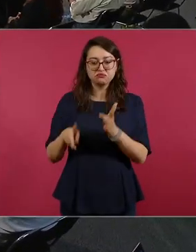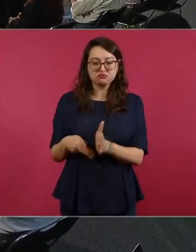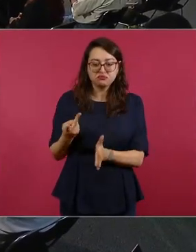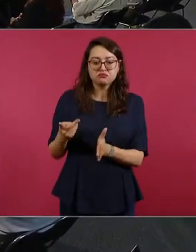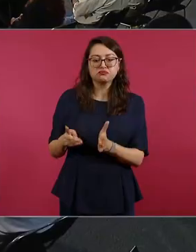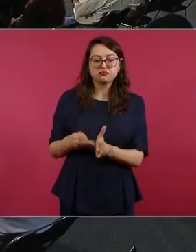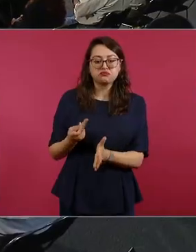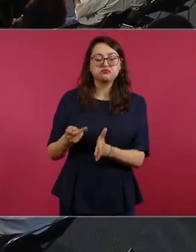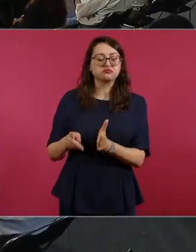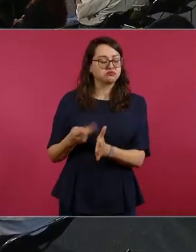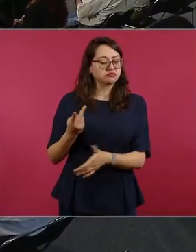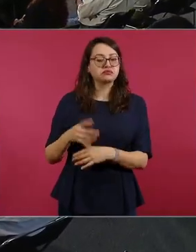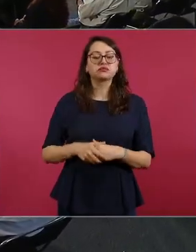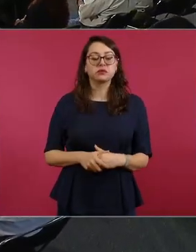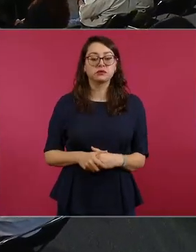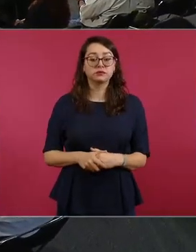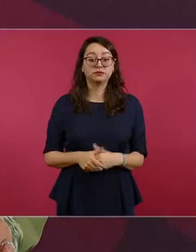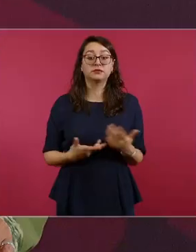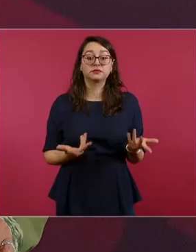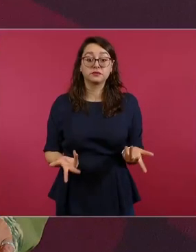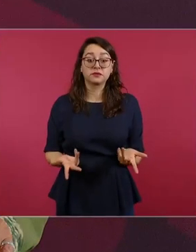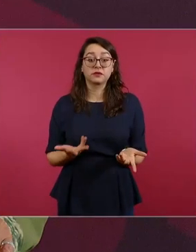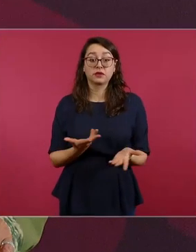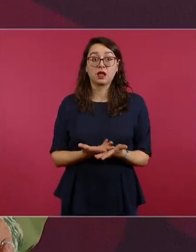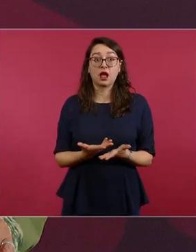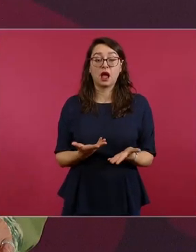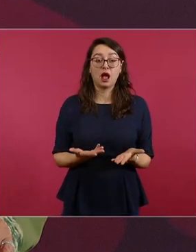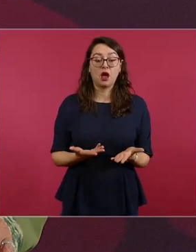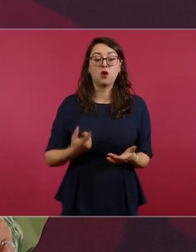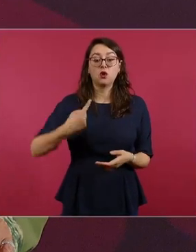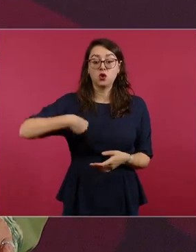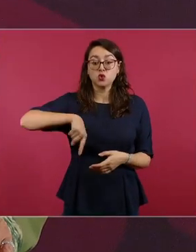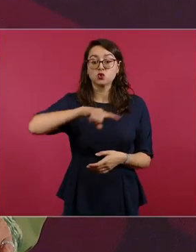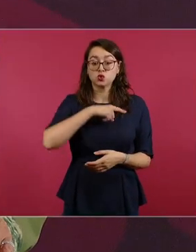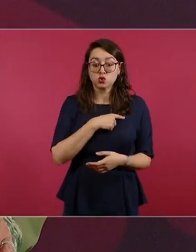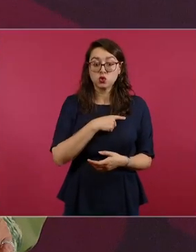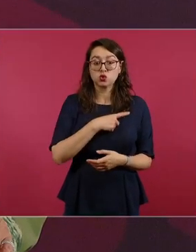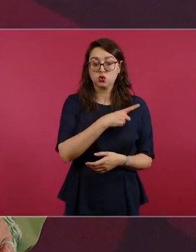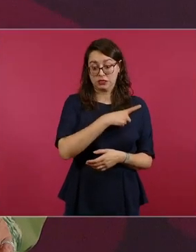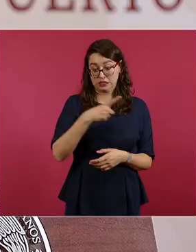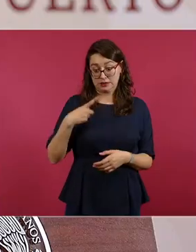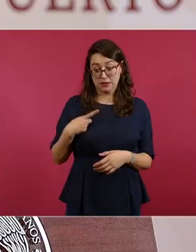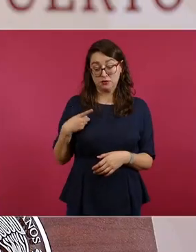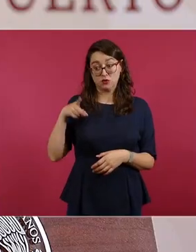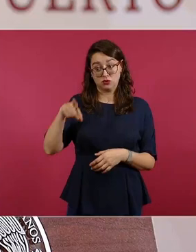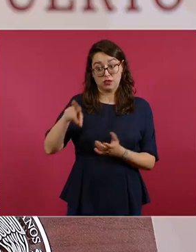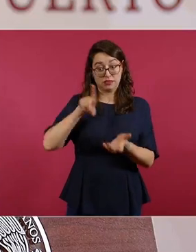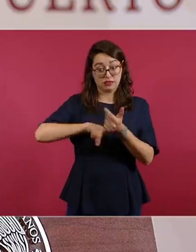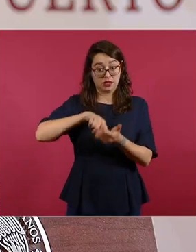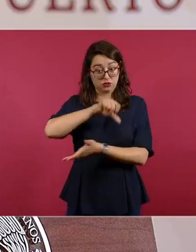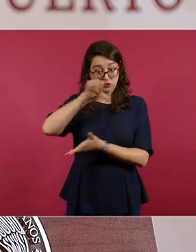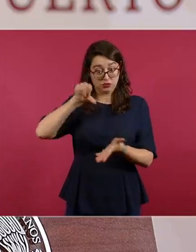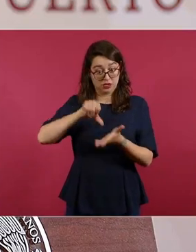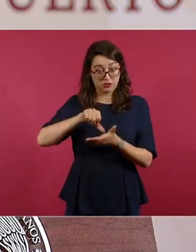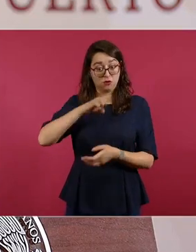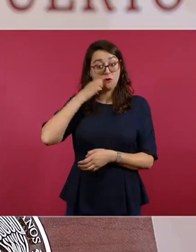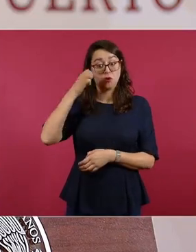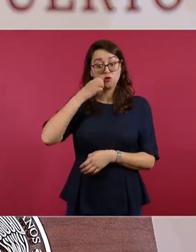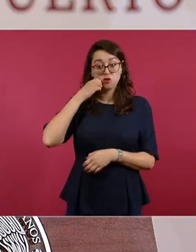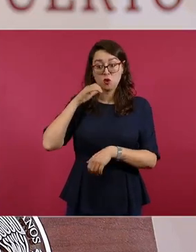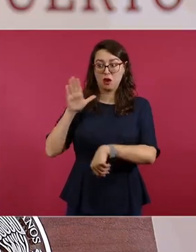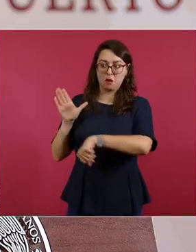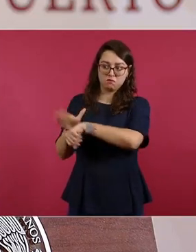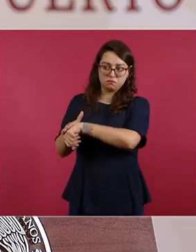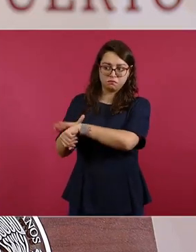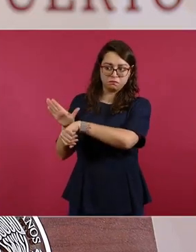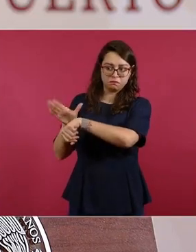único que vamos a a ratificarle a los mandos territoriales que son los responsables